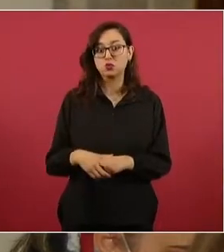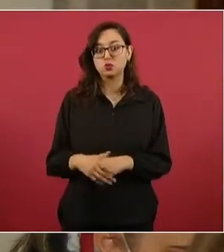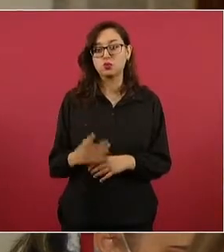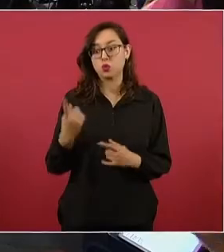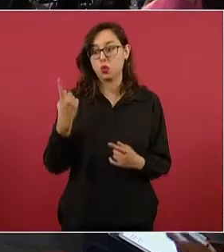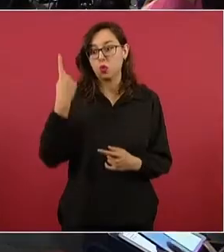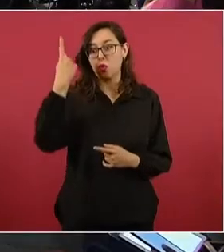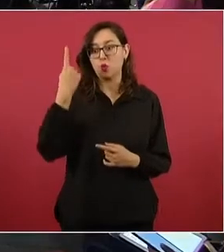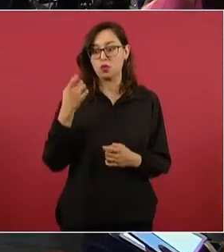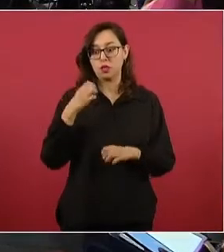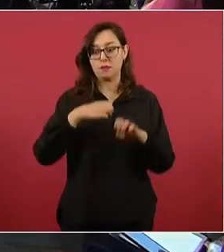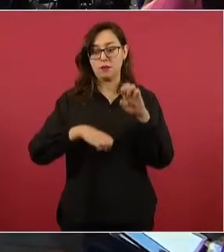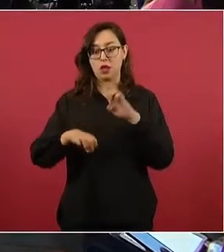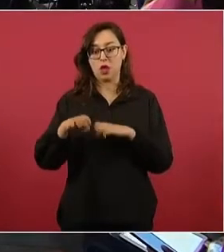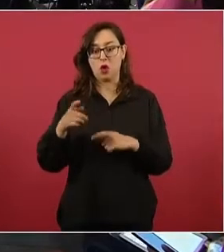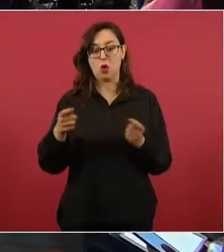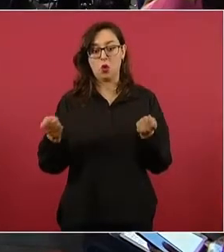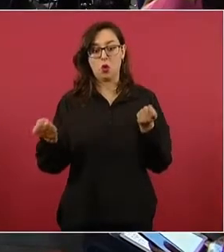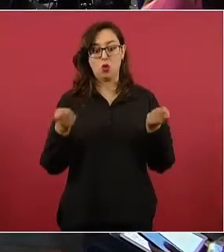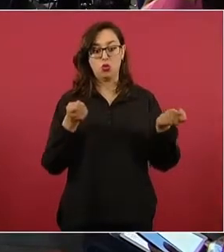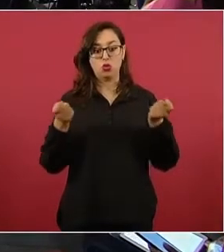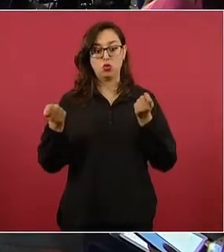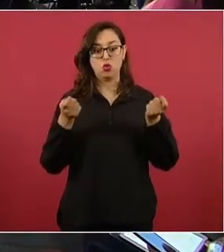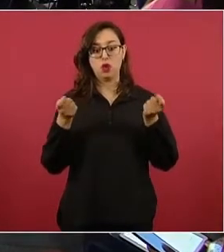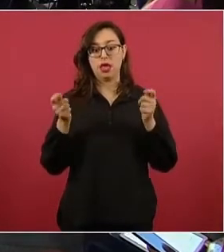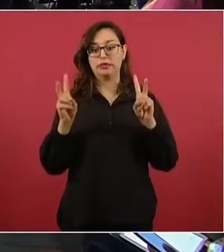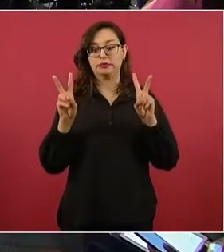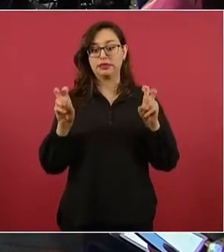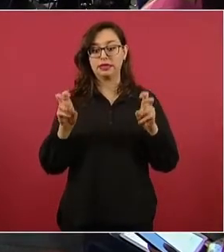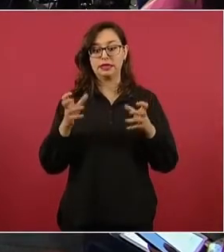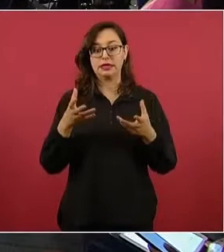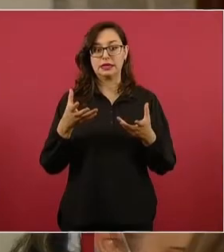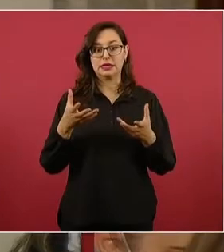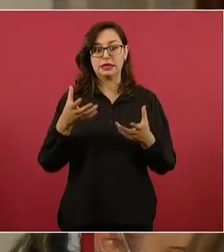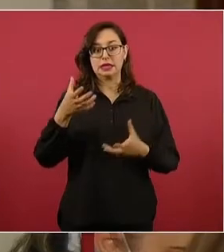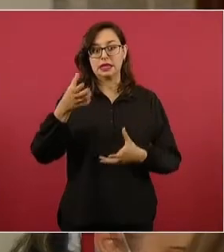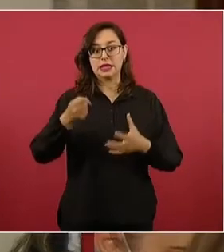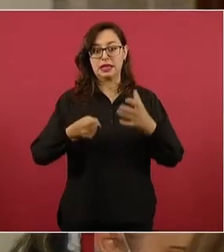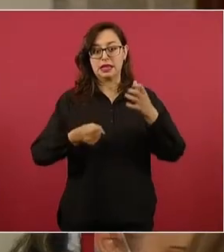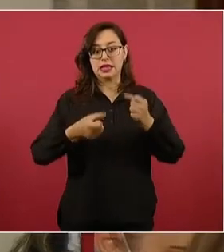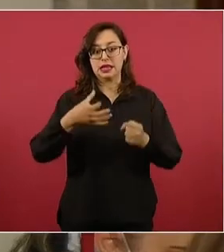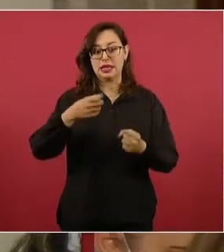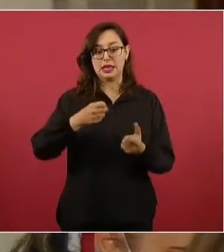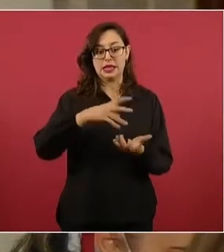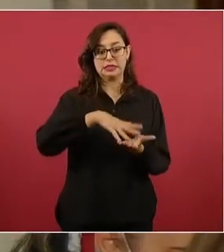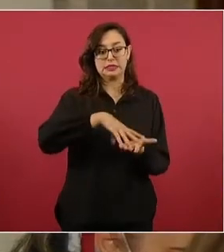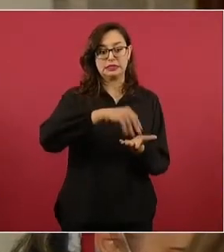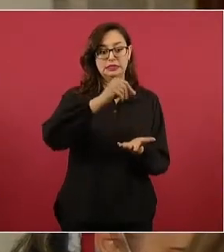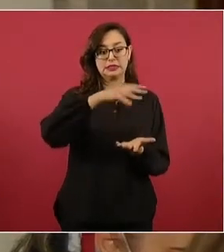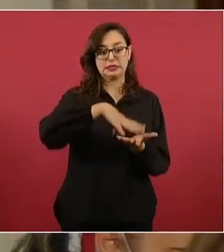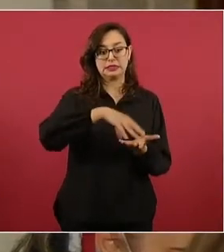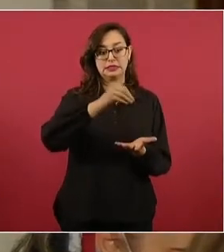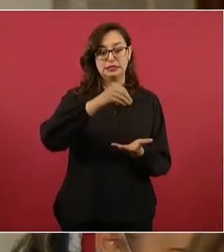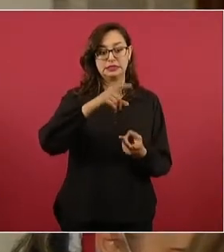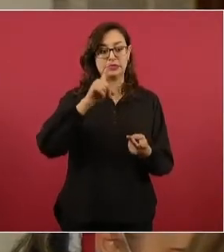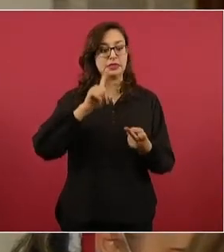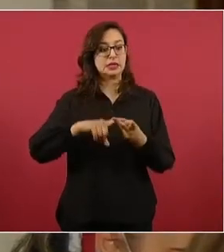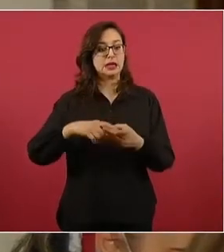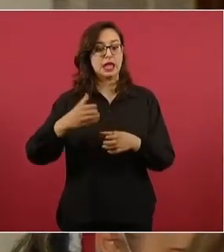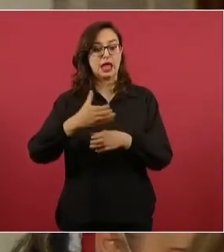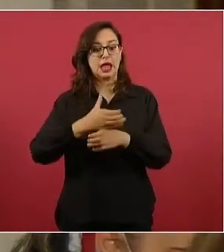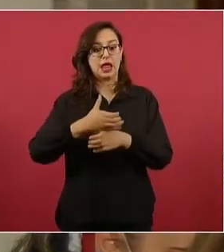monopolio de la leche en polvo, del café soluble, de la